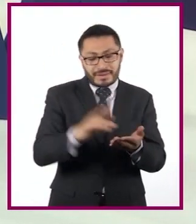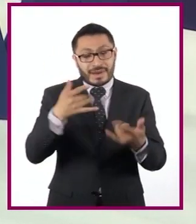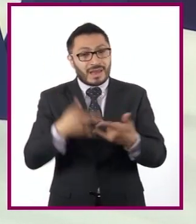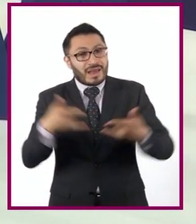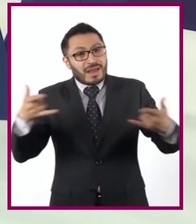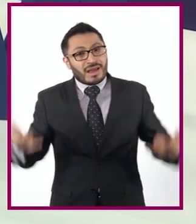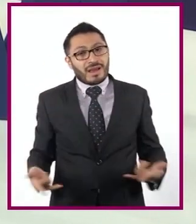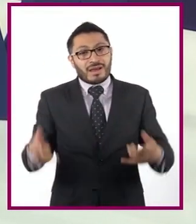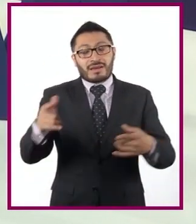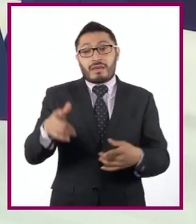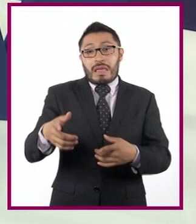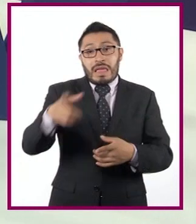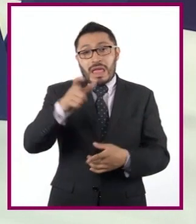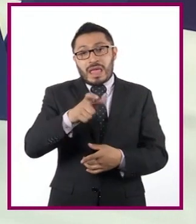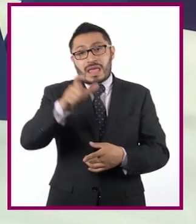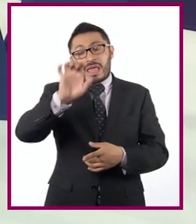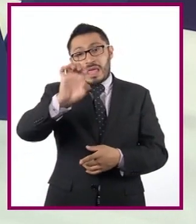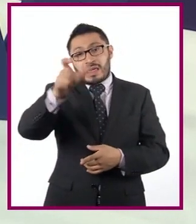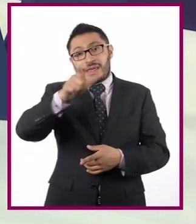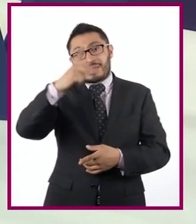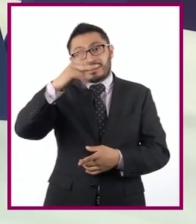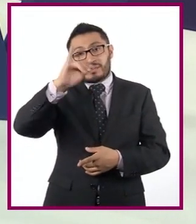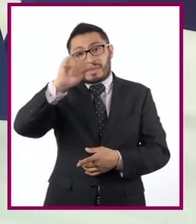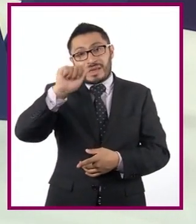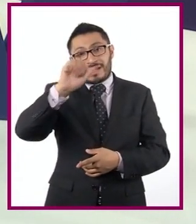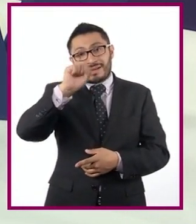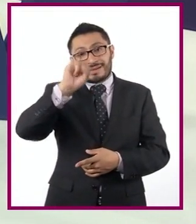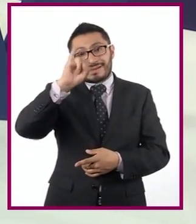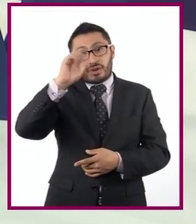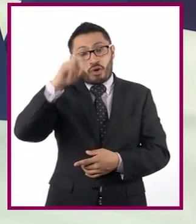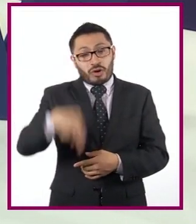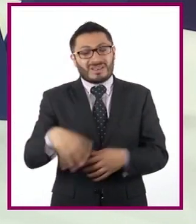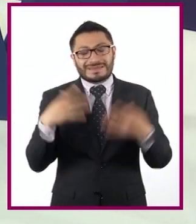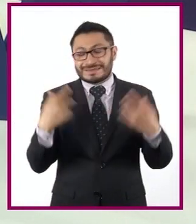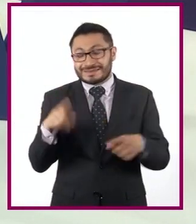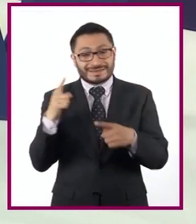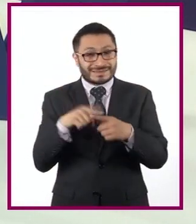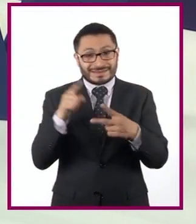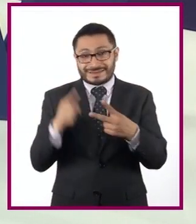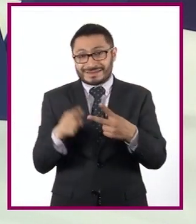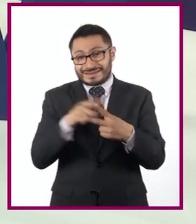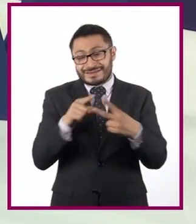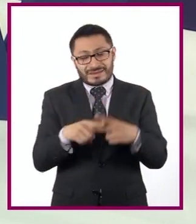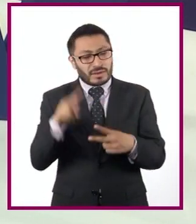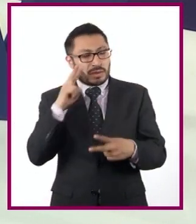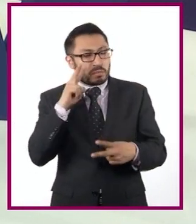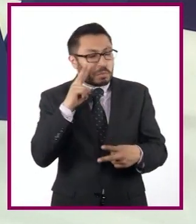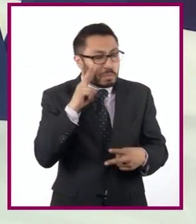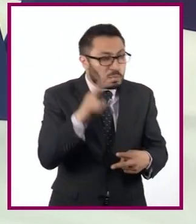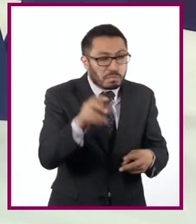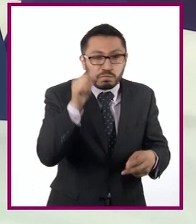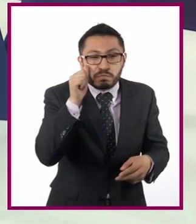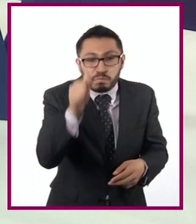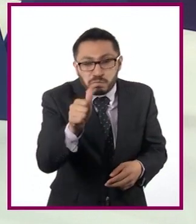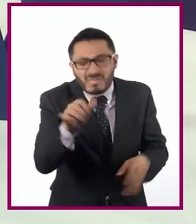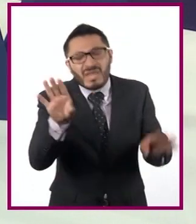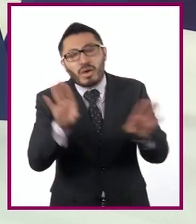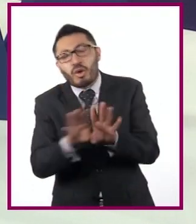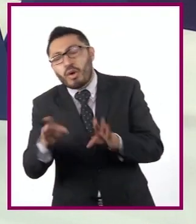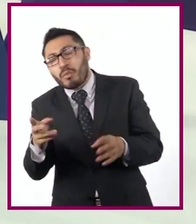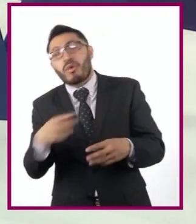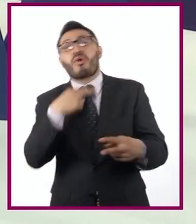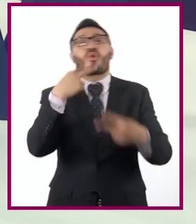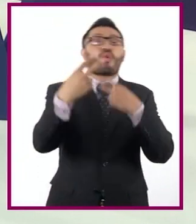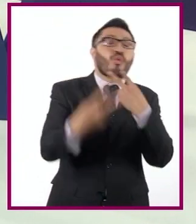cuento La expiación de Silvina Ocampo. Presten atención a estos y observen cómo se reflejan la entonación